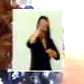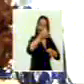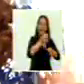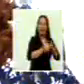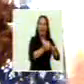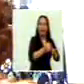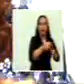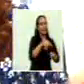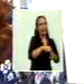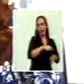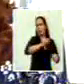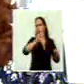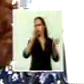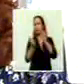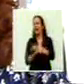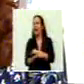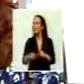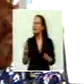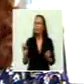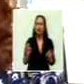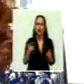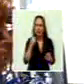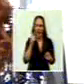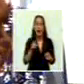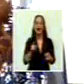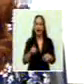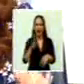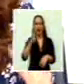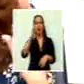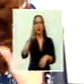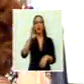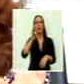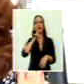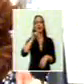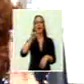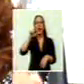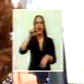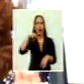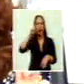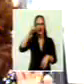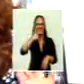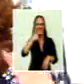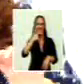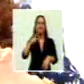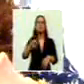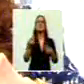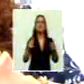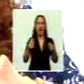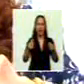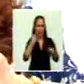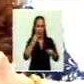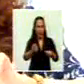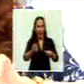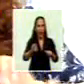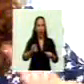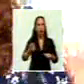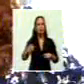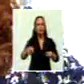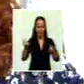motol... ¿Cómo se llaman? Ahí tengo el nombre. Botalones. Botalones. ¿Qué son los botalones? ¿Vieron las